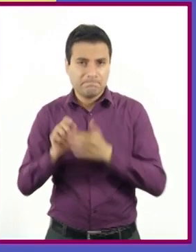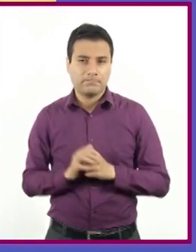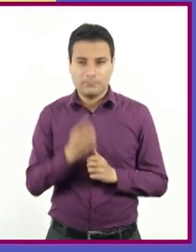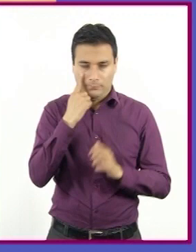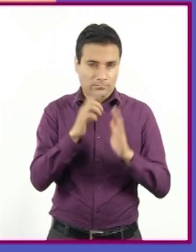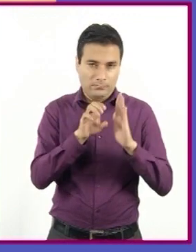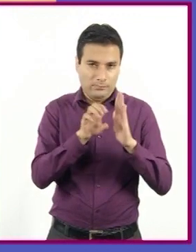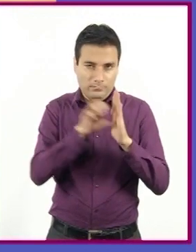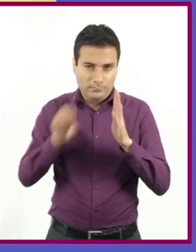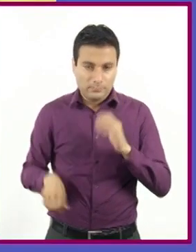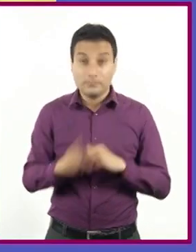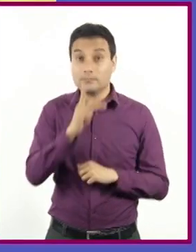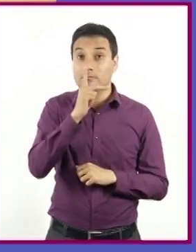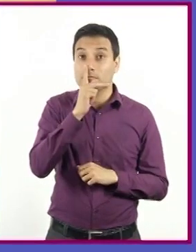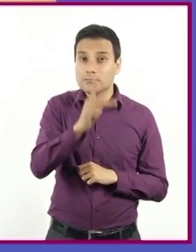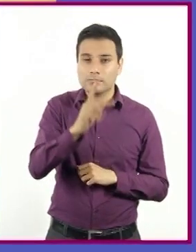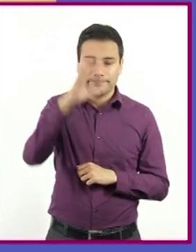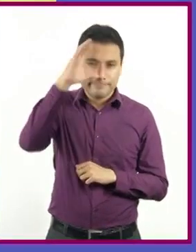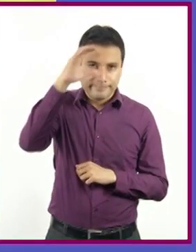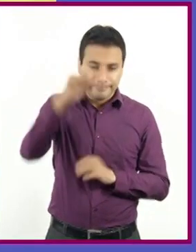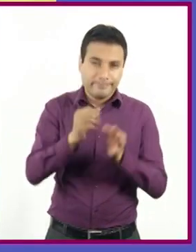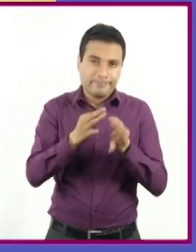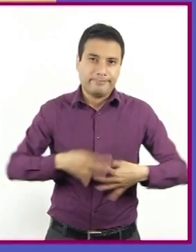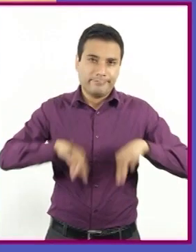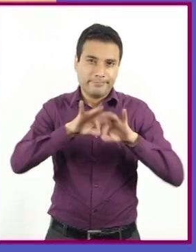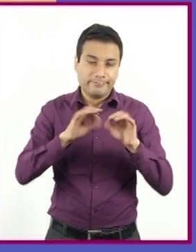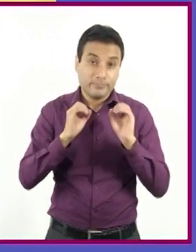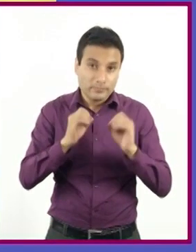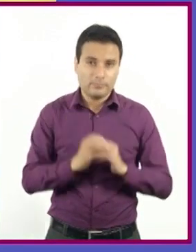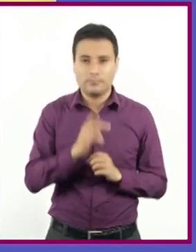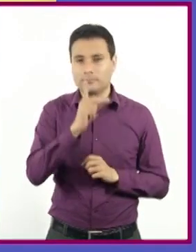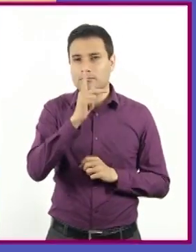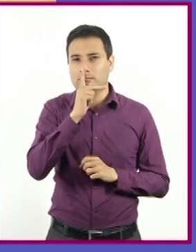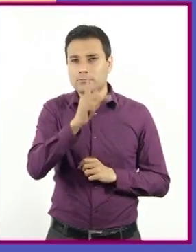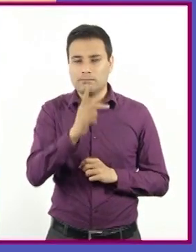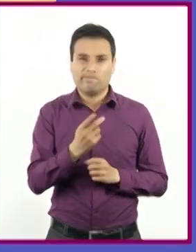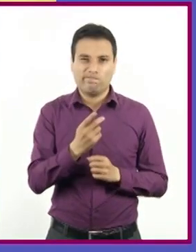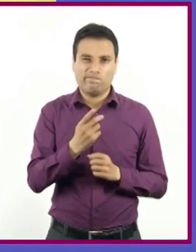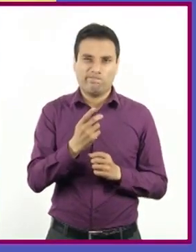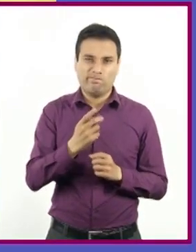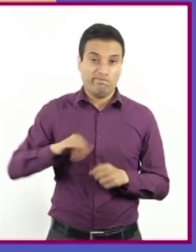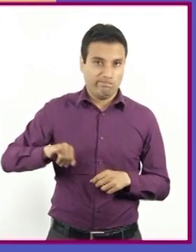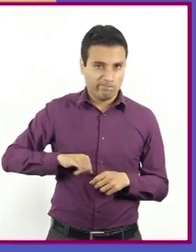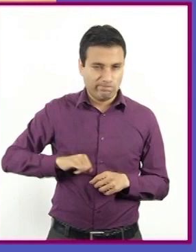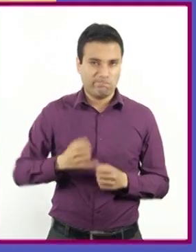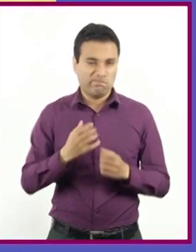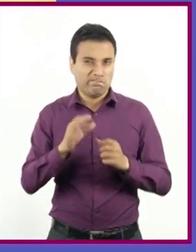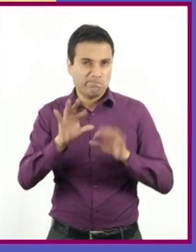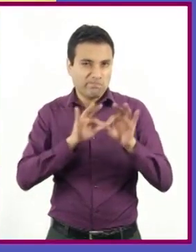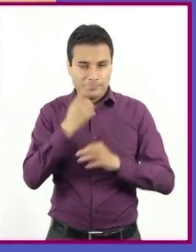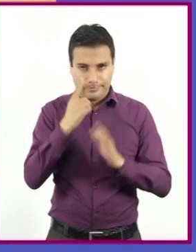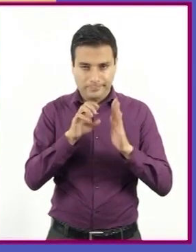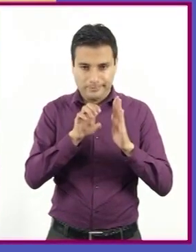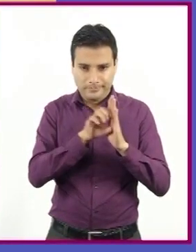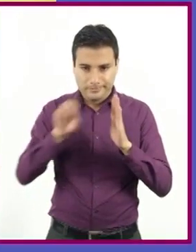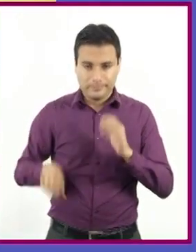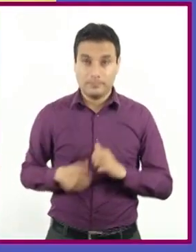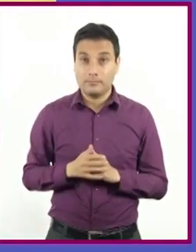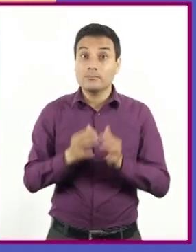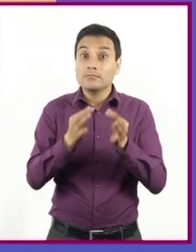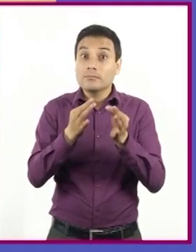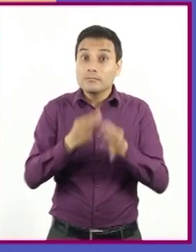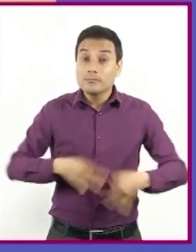ejemplo, los conceptos o bien palabras que expresan relevancia en el desarrollo del texto. Frases como lo